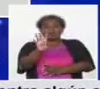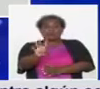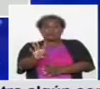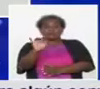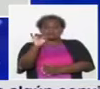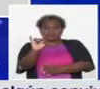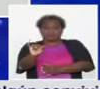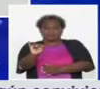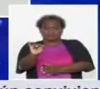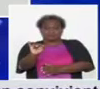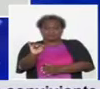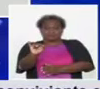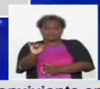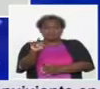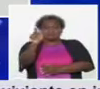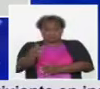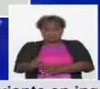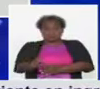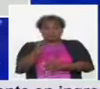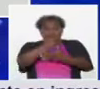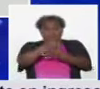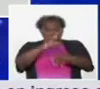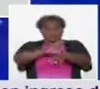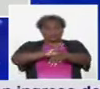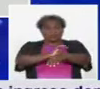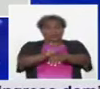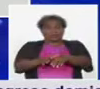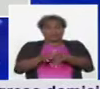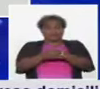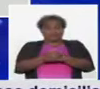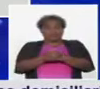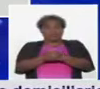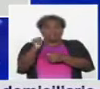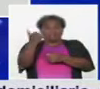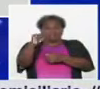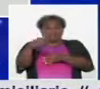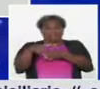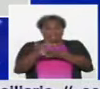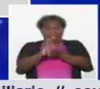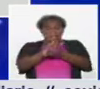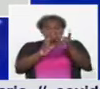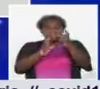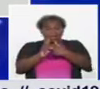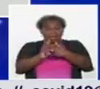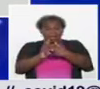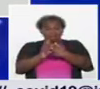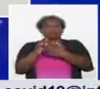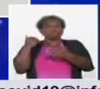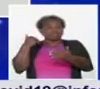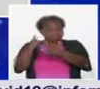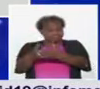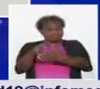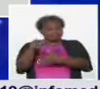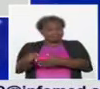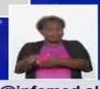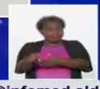10.546 pacientes diagnosticados en los 10 primeros días, hace que se esté promediando por día